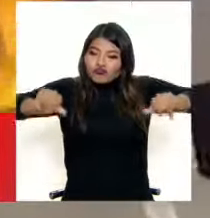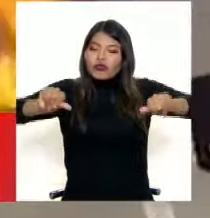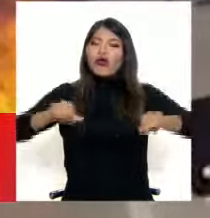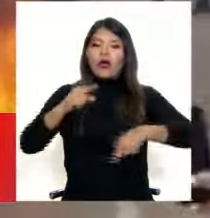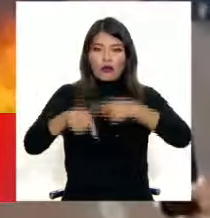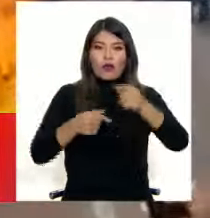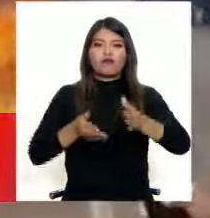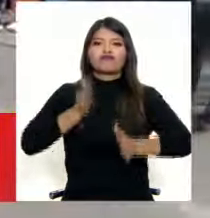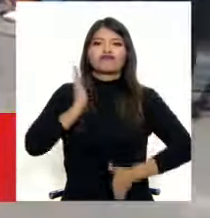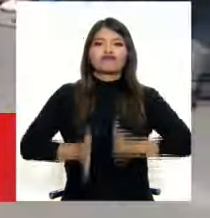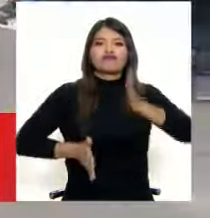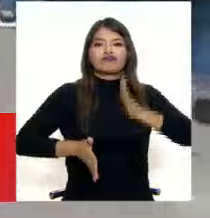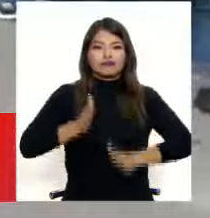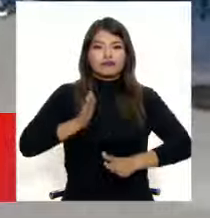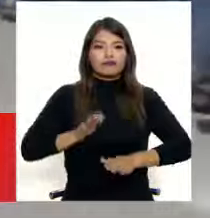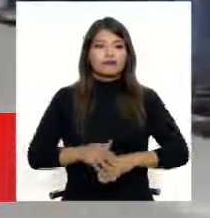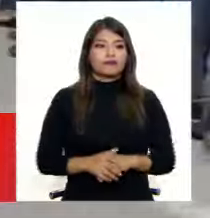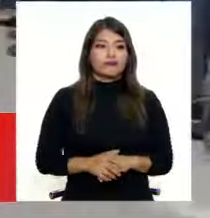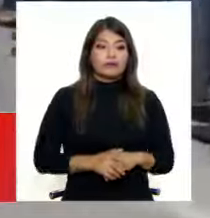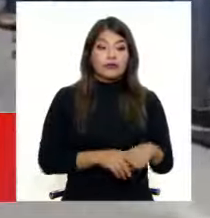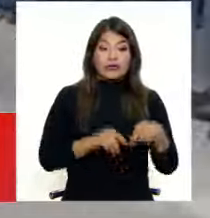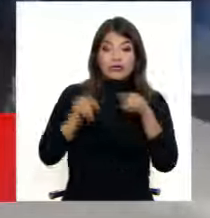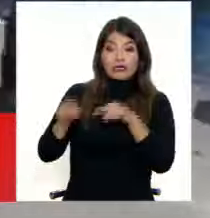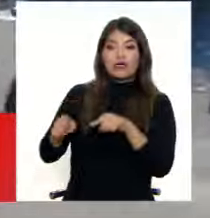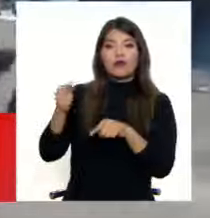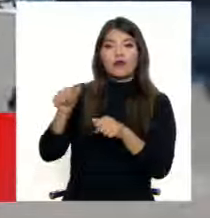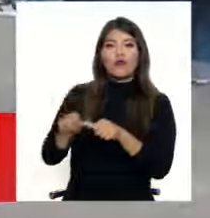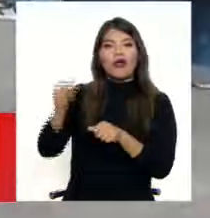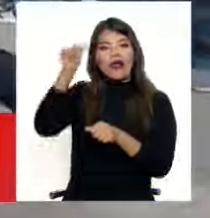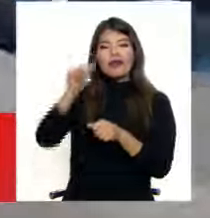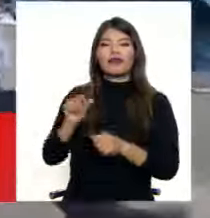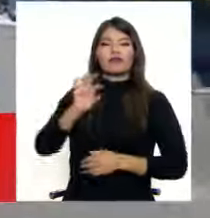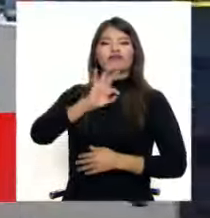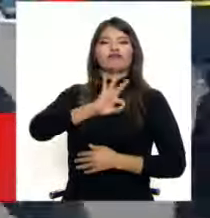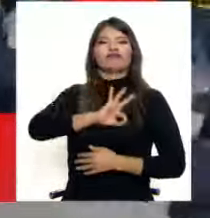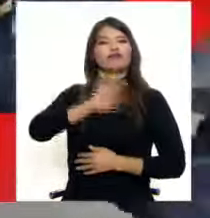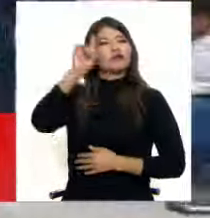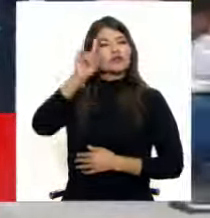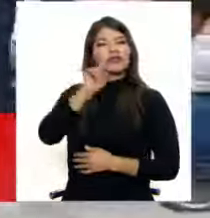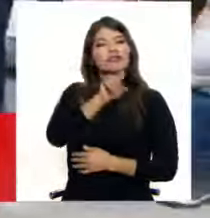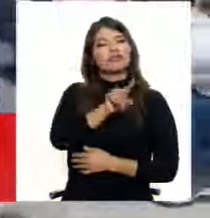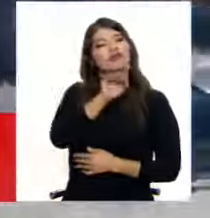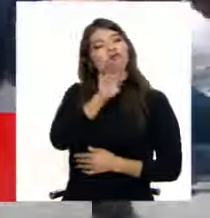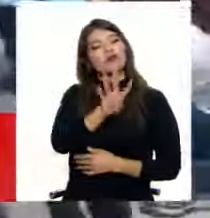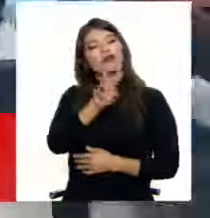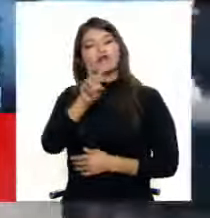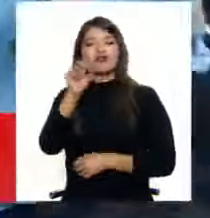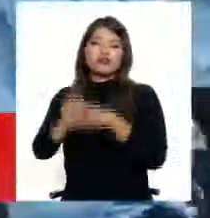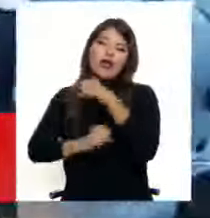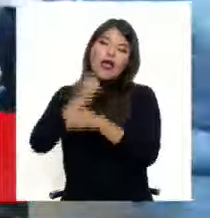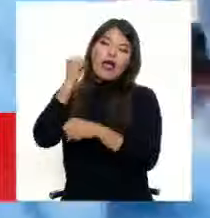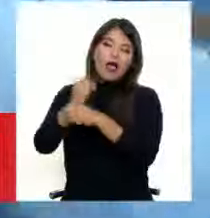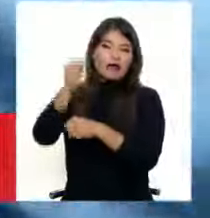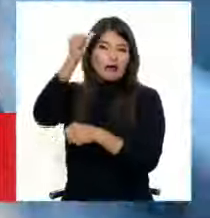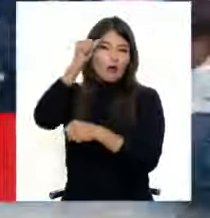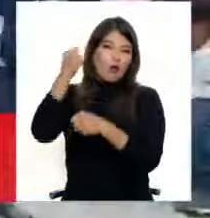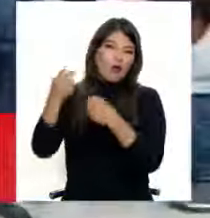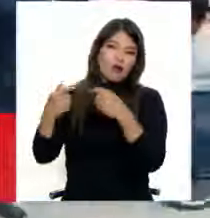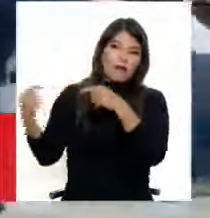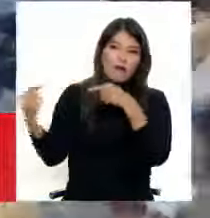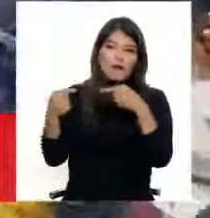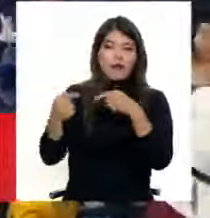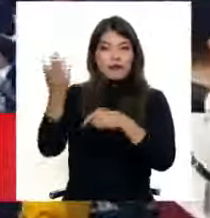durante la marcha la actividad fue parte de la conmemoración de los 142 años de la Batalla de San